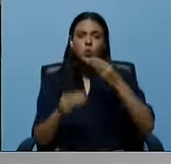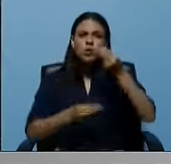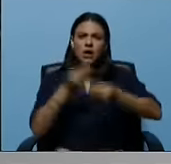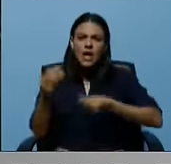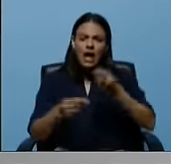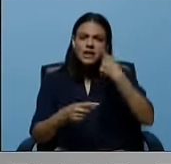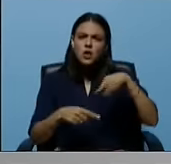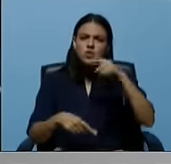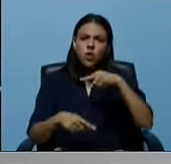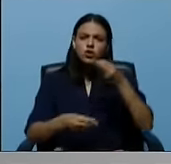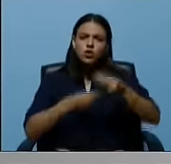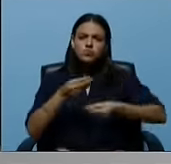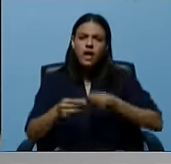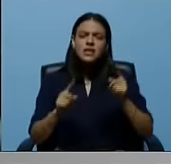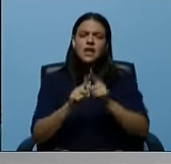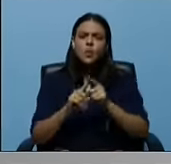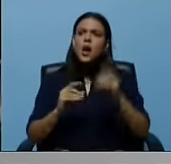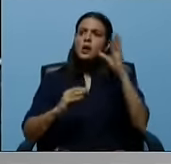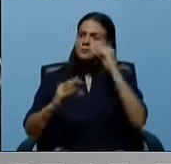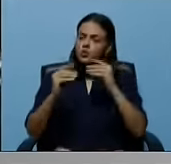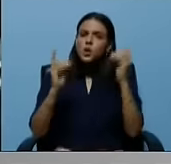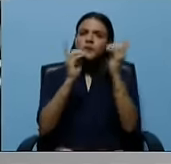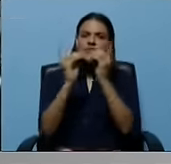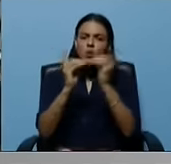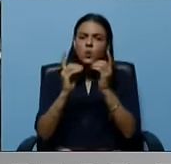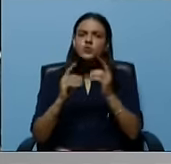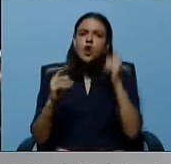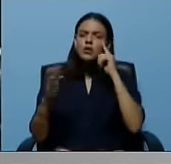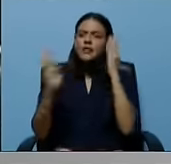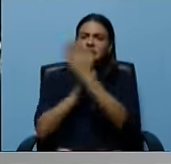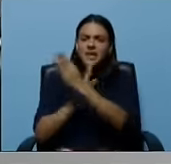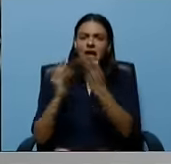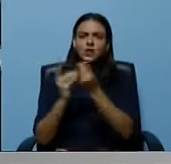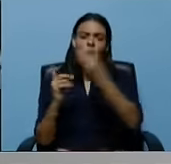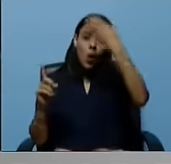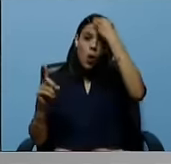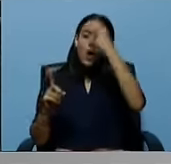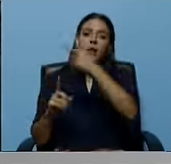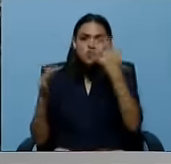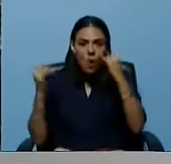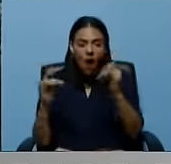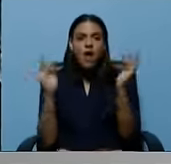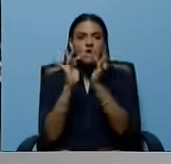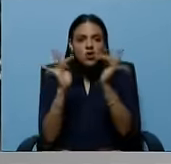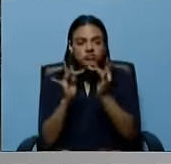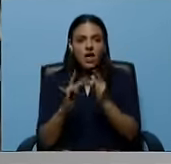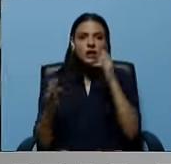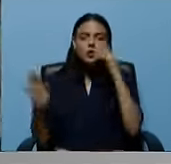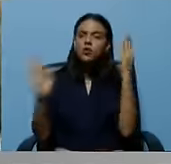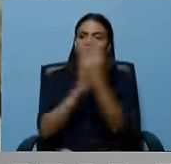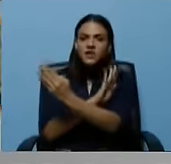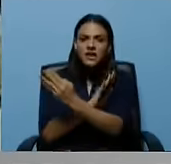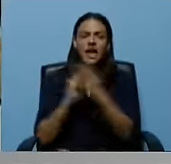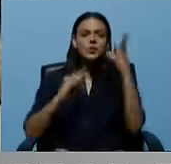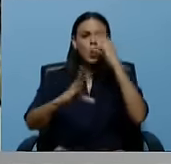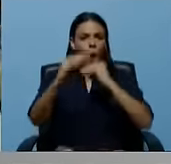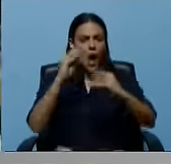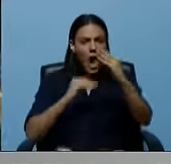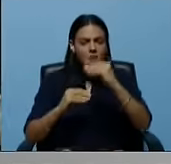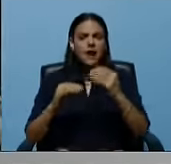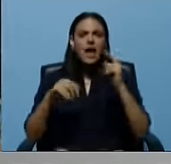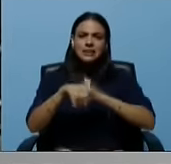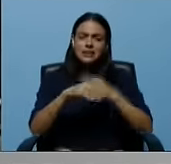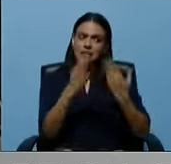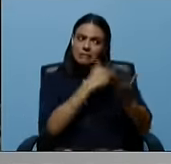a sostener conversaciones directas con el señor González Urrutia, conversaciones